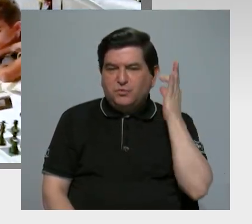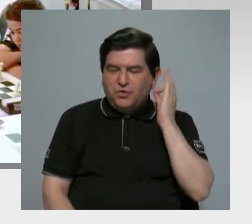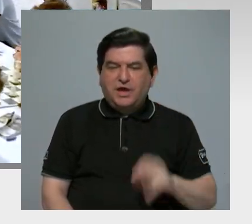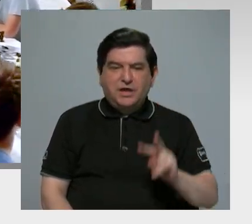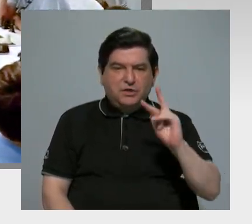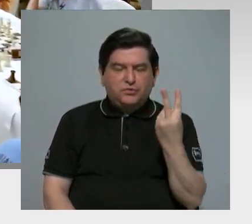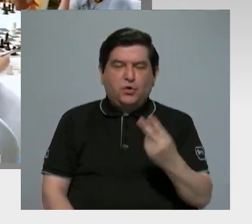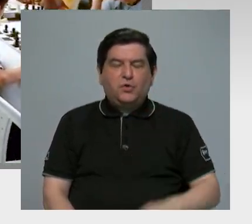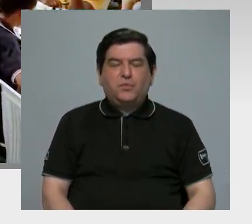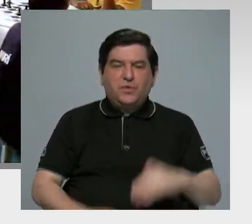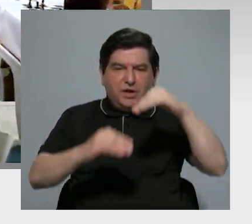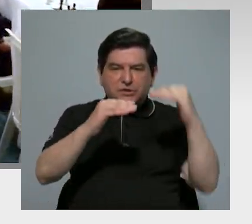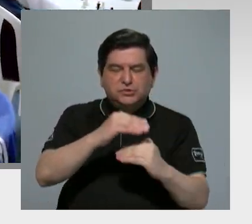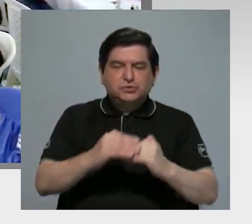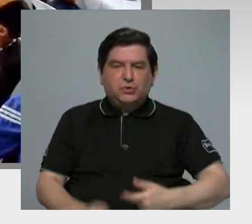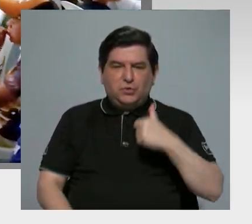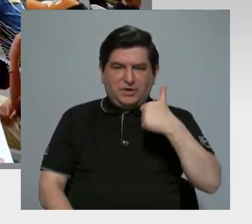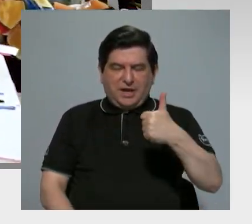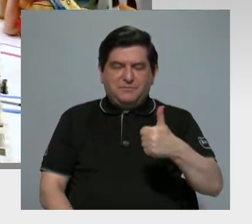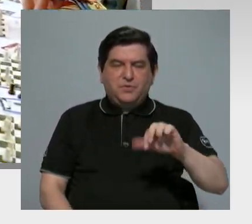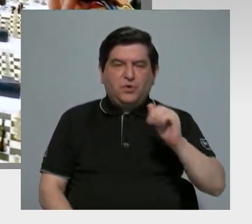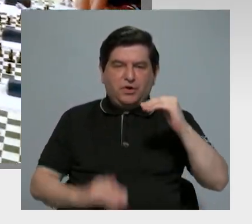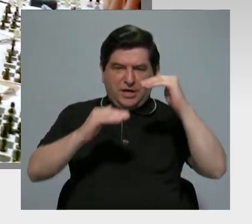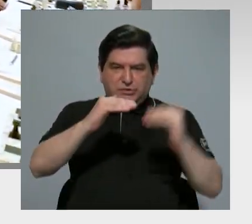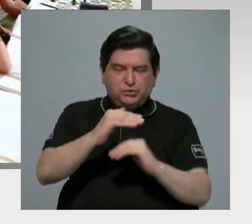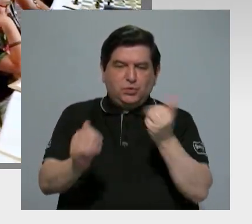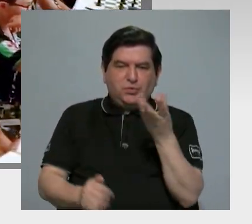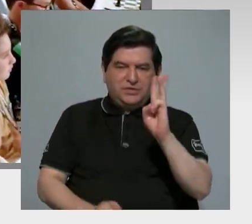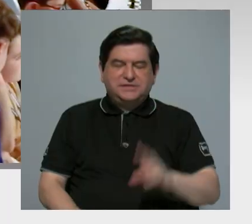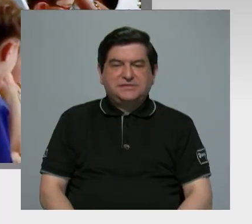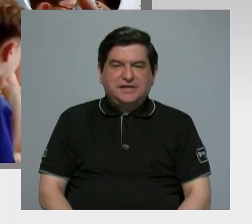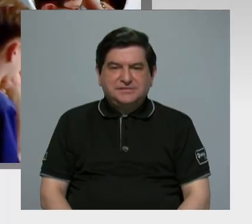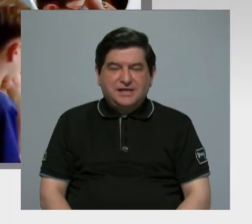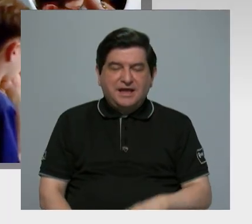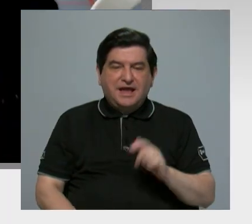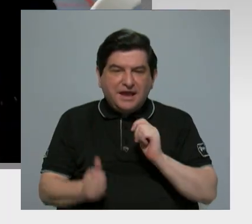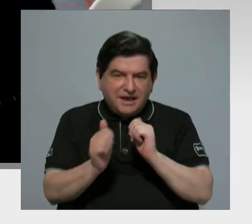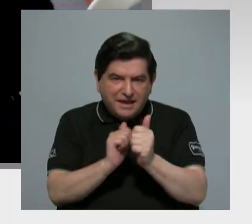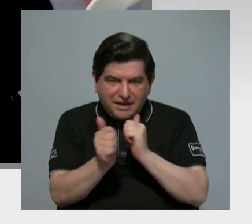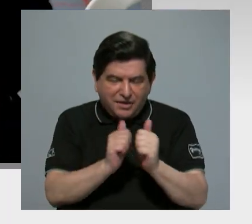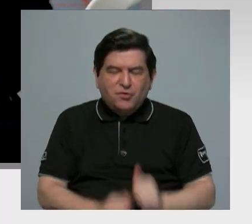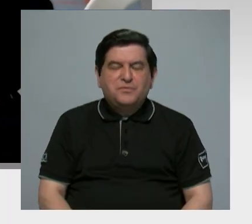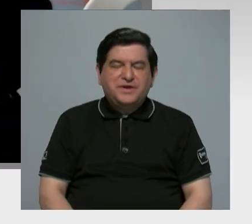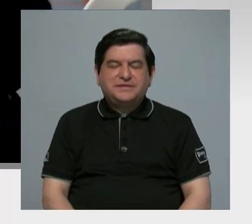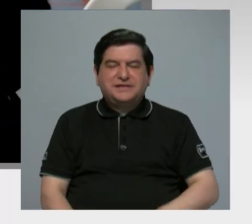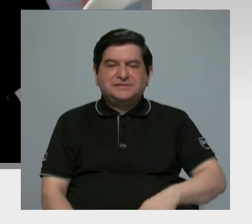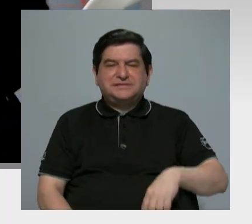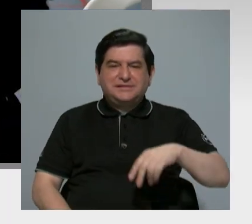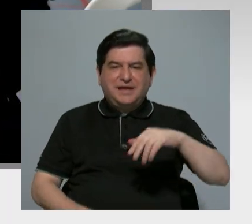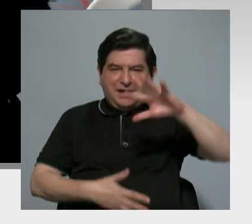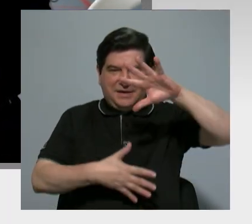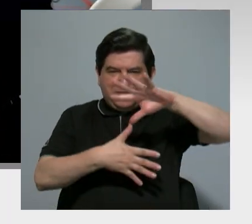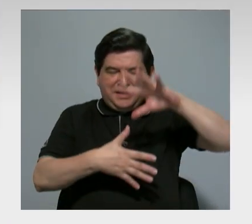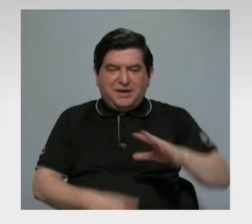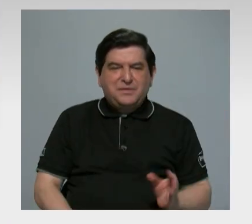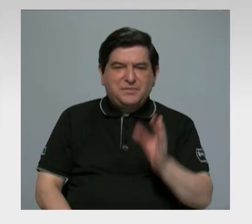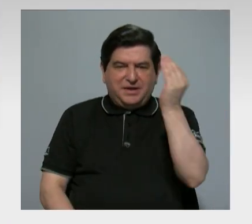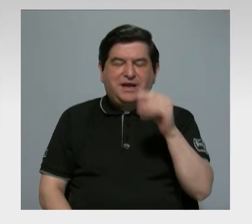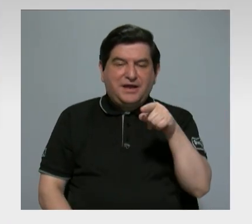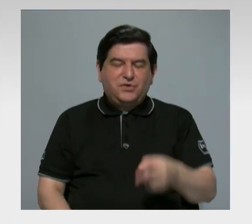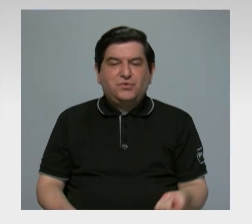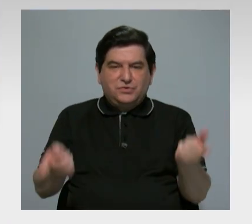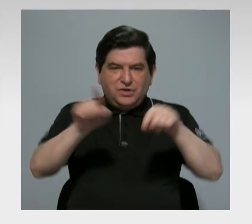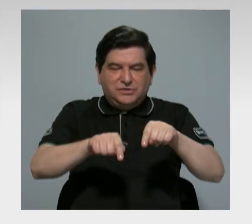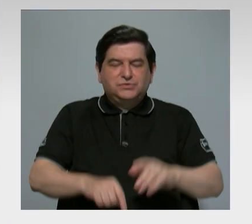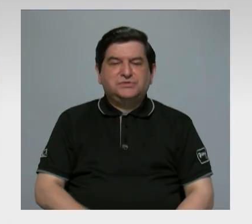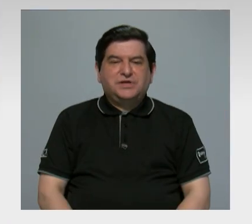consagró doble subcampeona continental sub-16 en el prestigioso Festival Panamericano de la Juventud celebrado